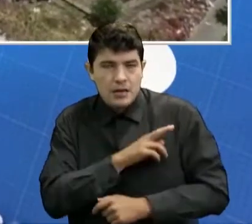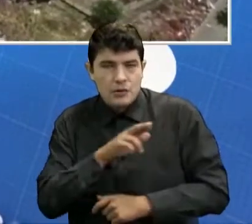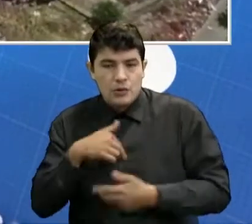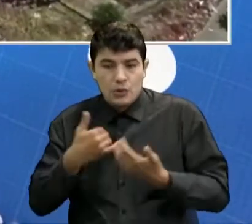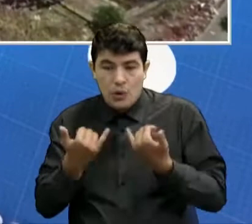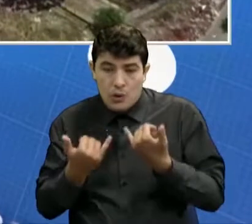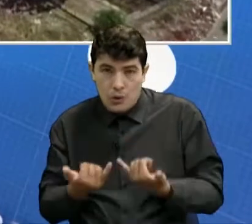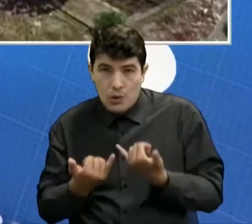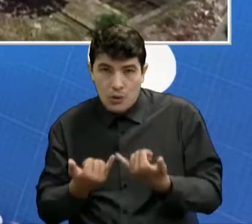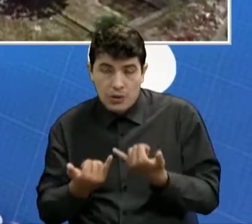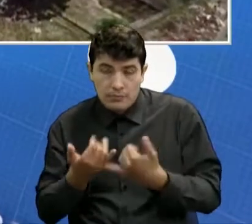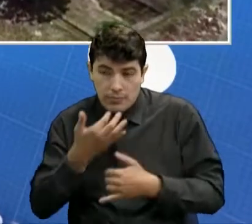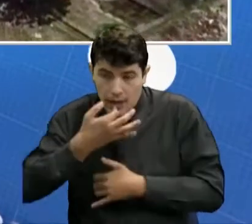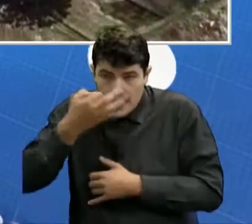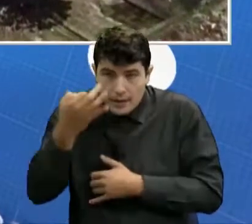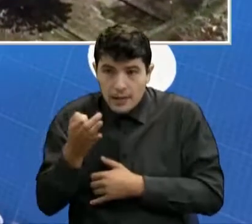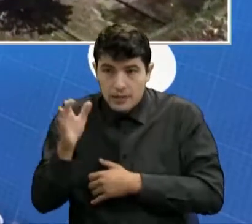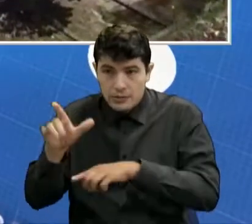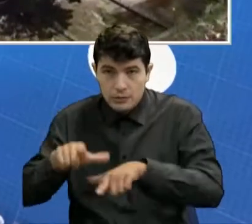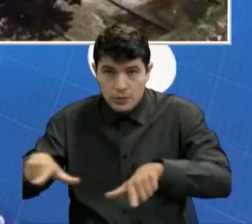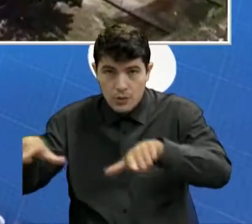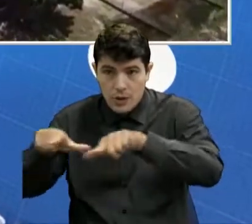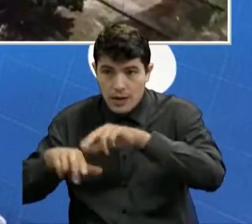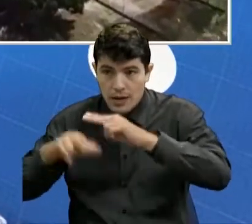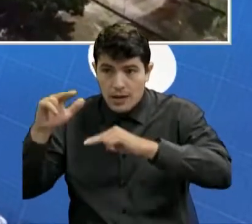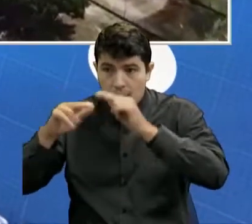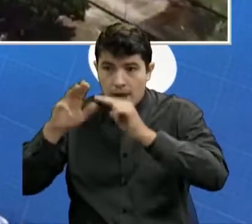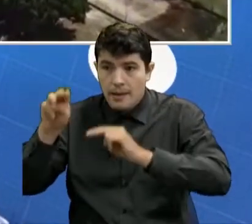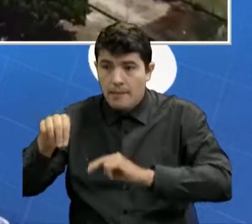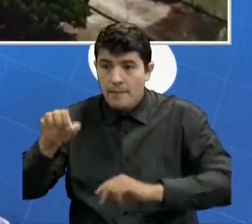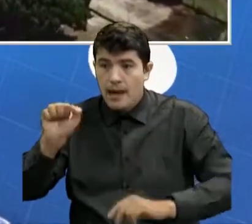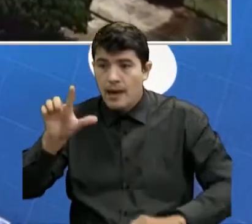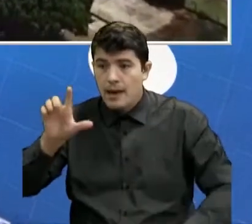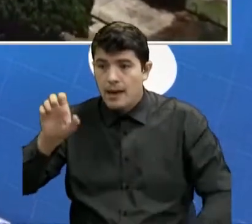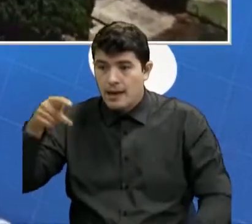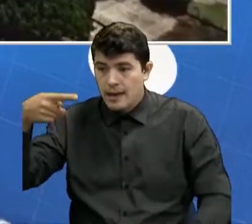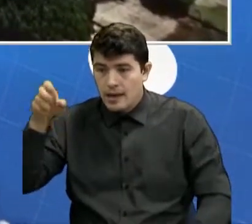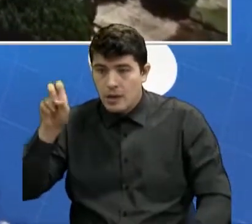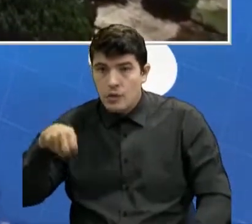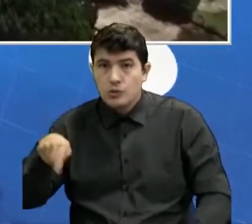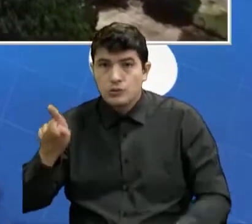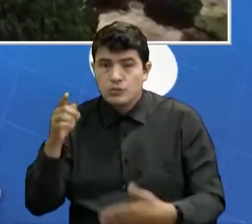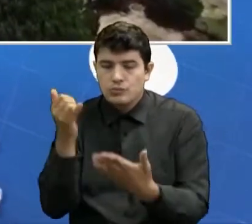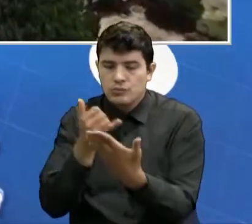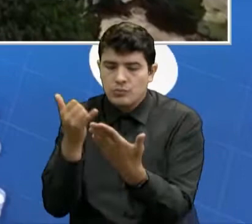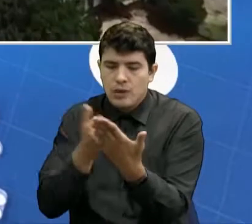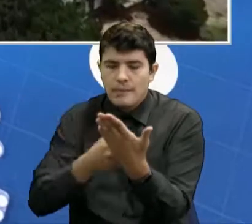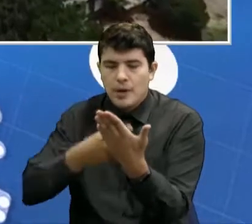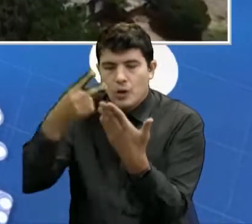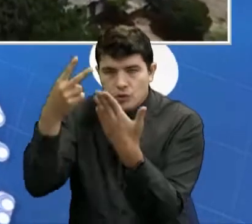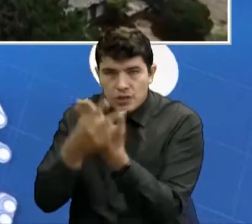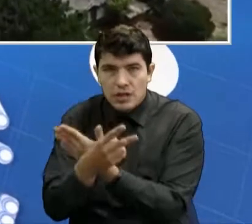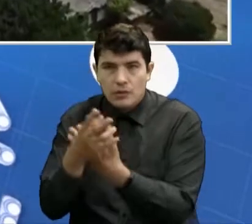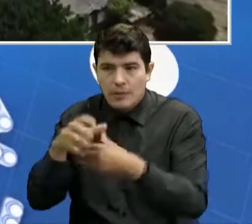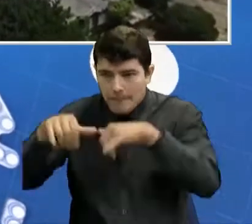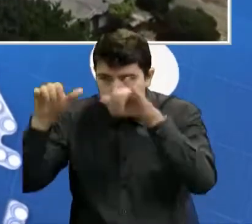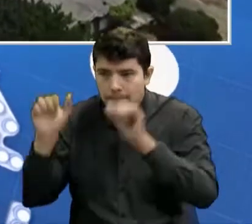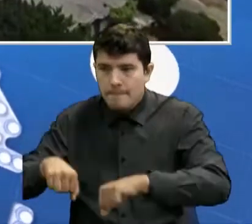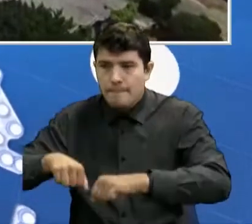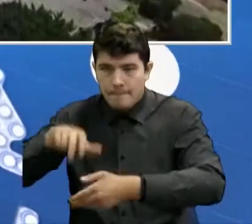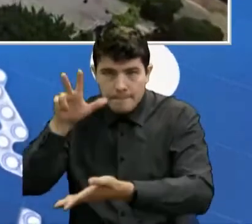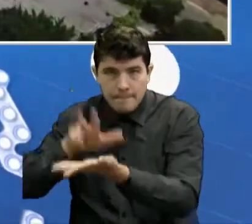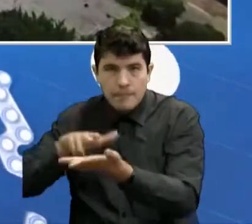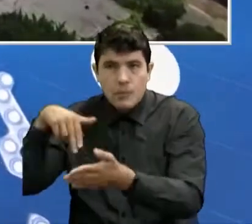hoy convertir en realidad el distrito Malecón en cuanto a proyecto avalado por la presidencia pública. Estamos haciendo obras a lo largo y ancho de